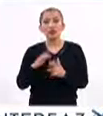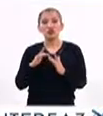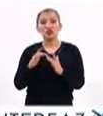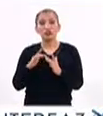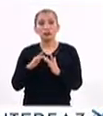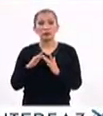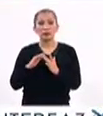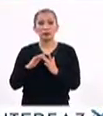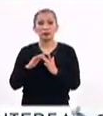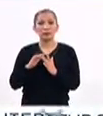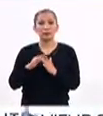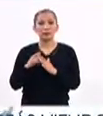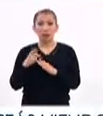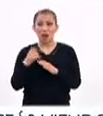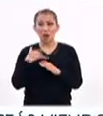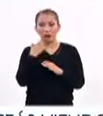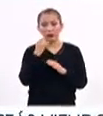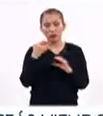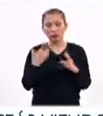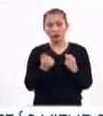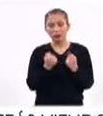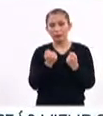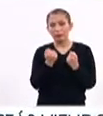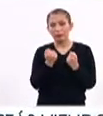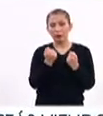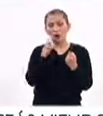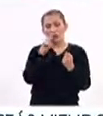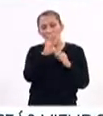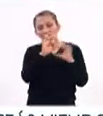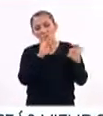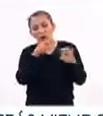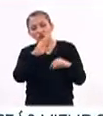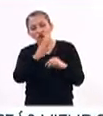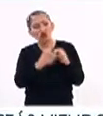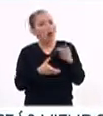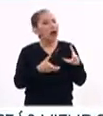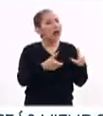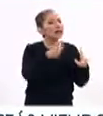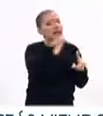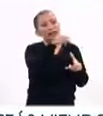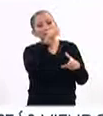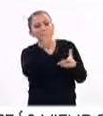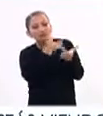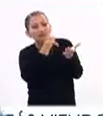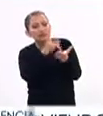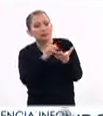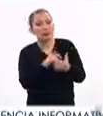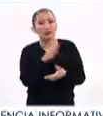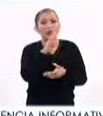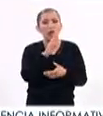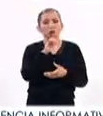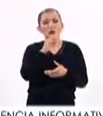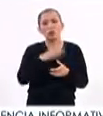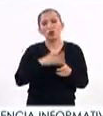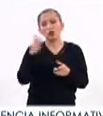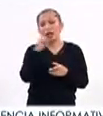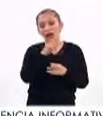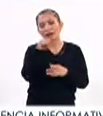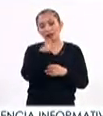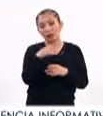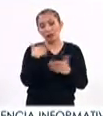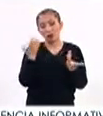contacto era diferente, pero sí él trató de rescatar ese mundo de las calles bonaerenses y tiene